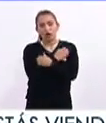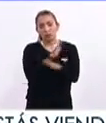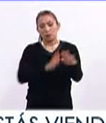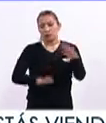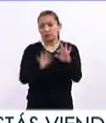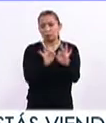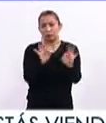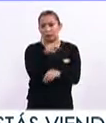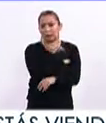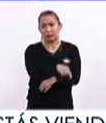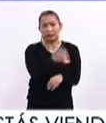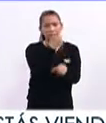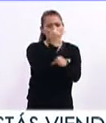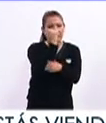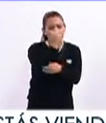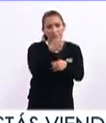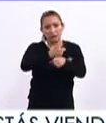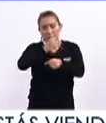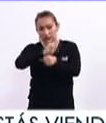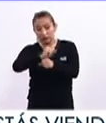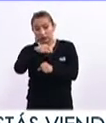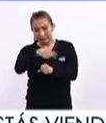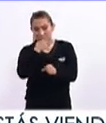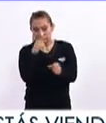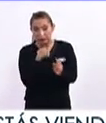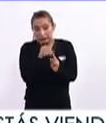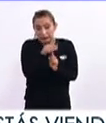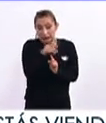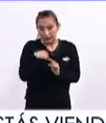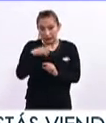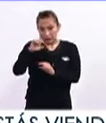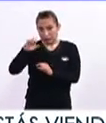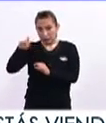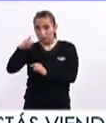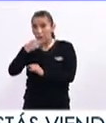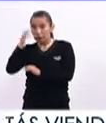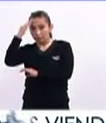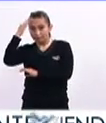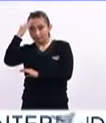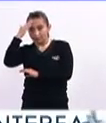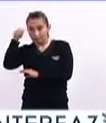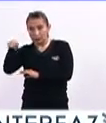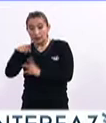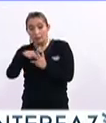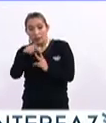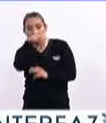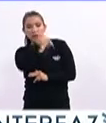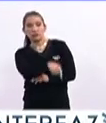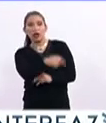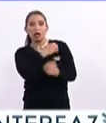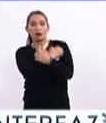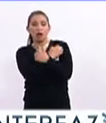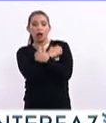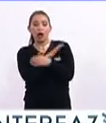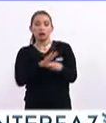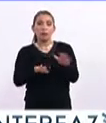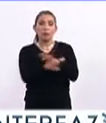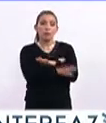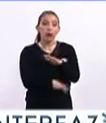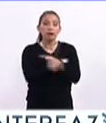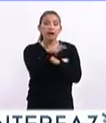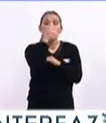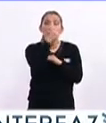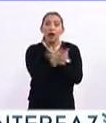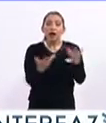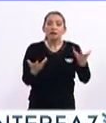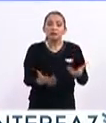es fundamental y es donde tenemos que incidir, ya lo decía el secretario de Educación Pública, tenemos que empezar por la educación elemental